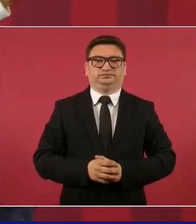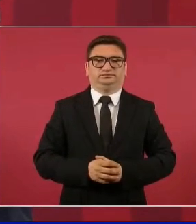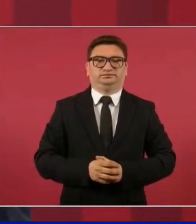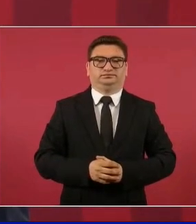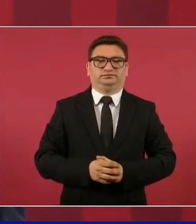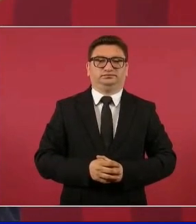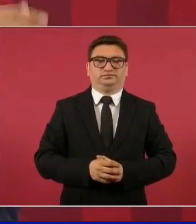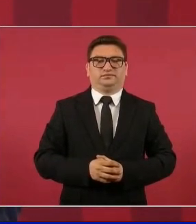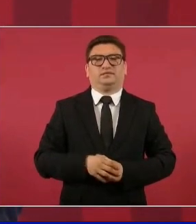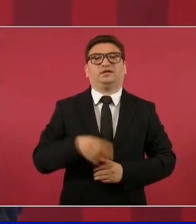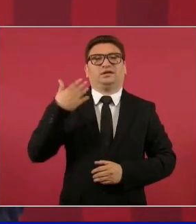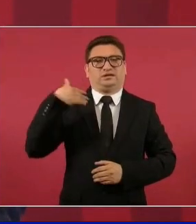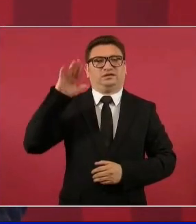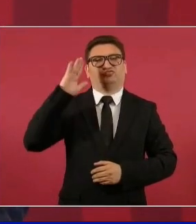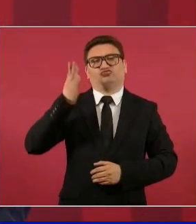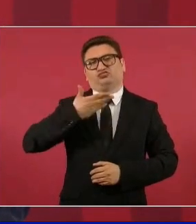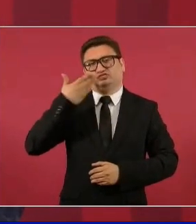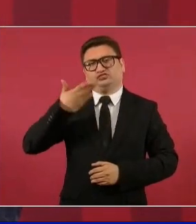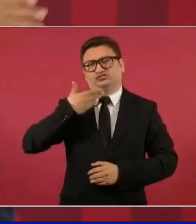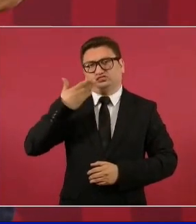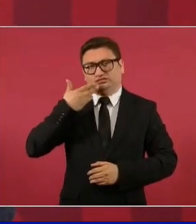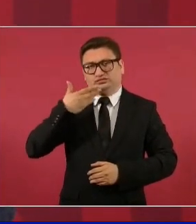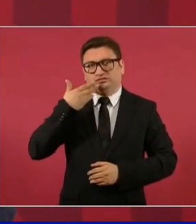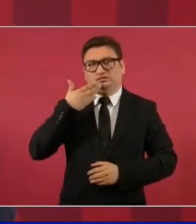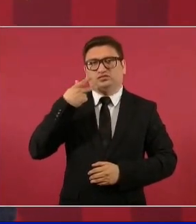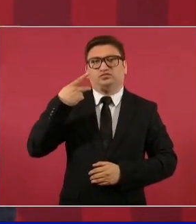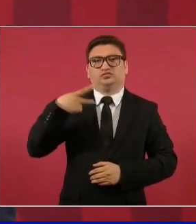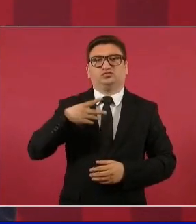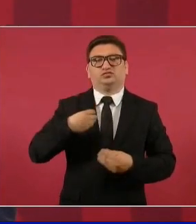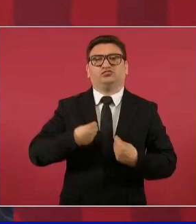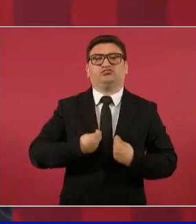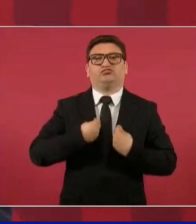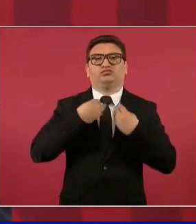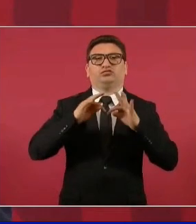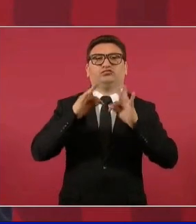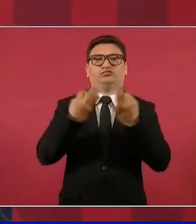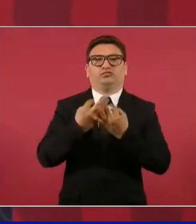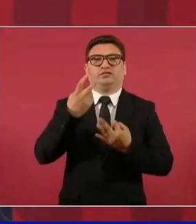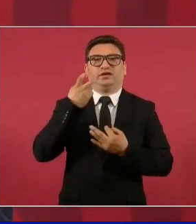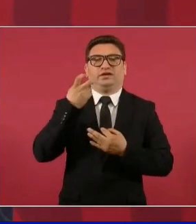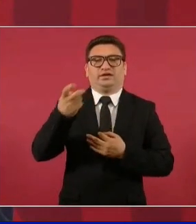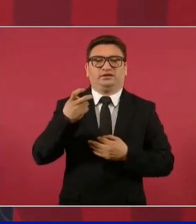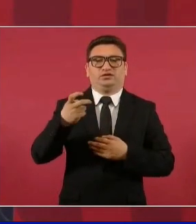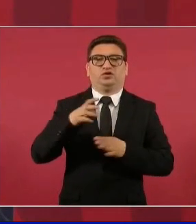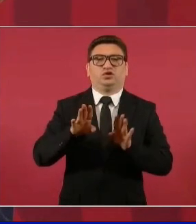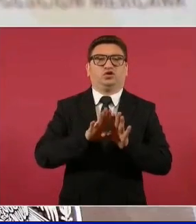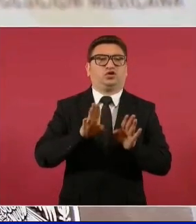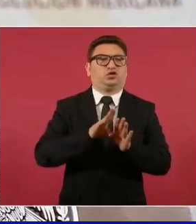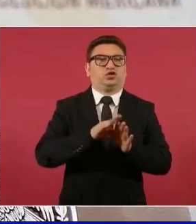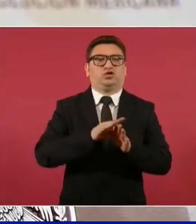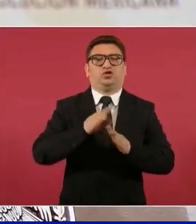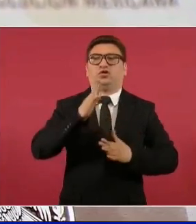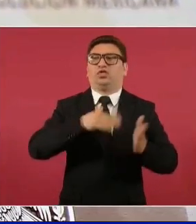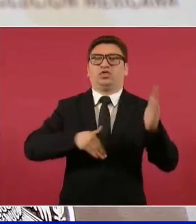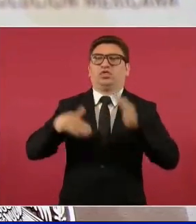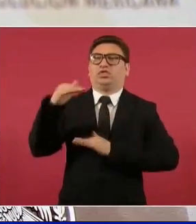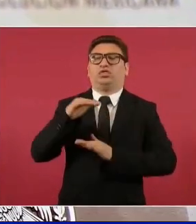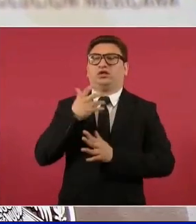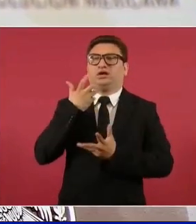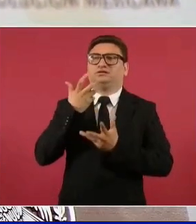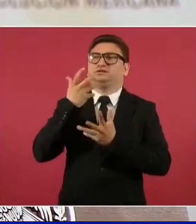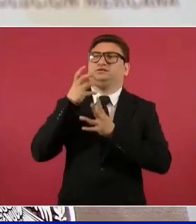ese modelo, ¿no? Ese estilo de vida, de triunfar a toda costa, sin escrúpulos